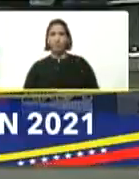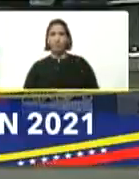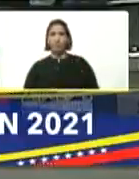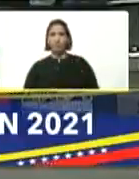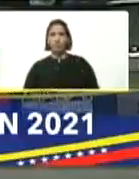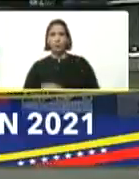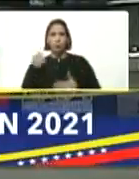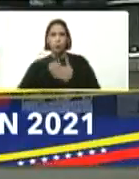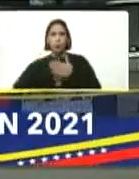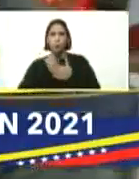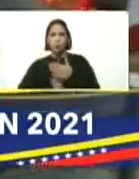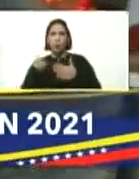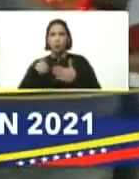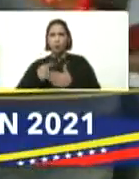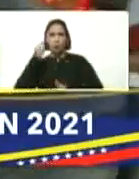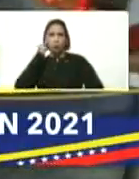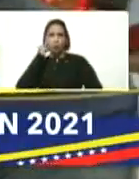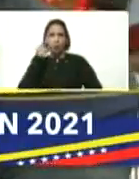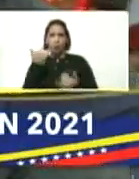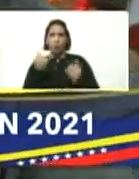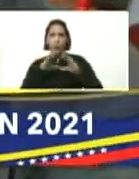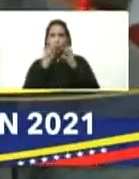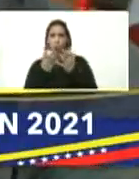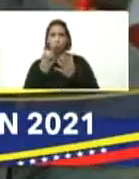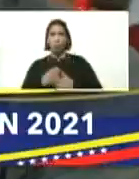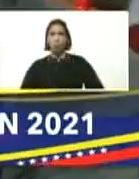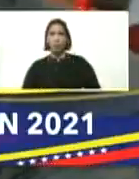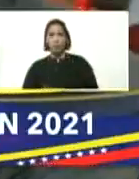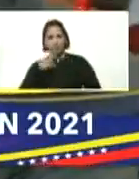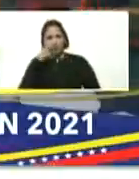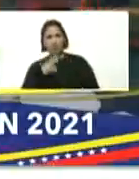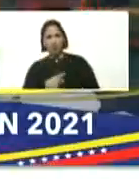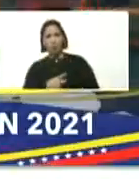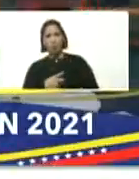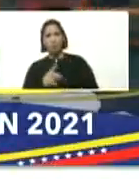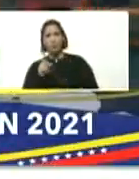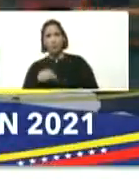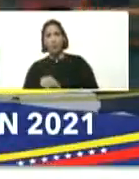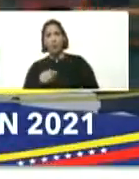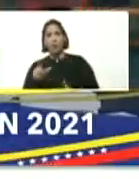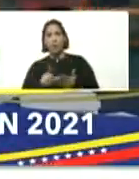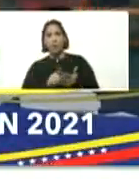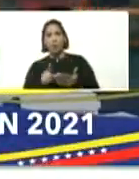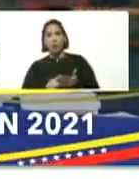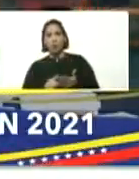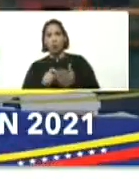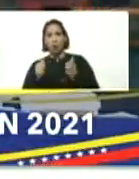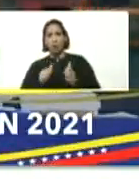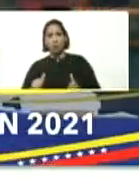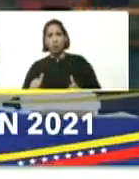y la lucha que tiene la mujer en este mundo. Bueno, en la edición de este libro, de esta artista plástica,